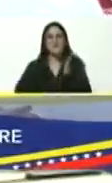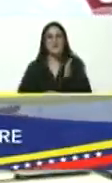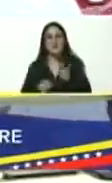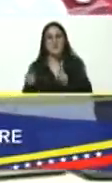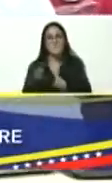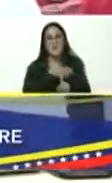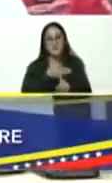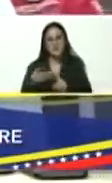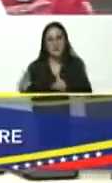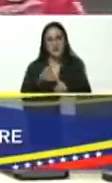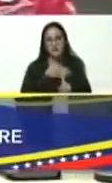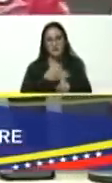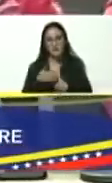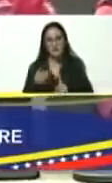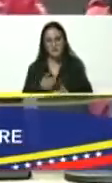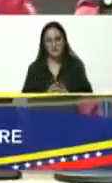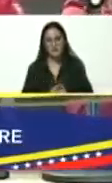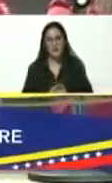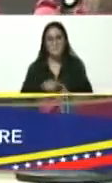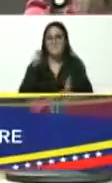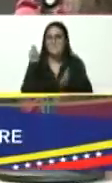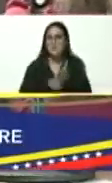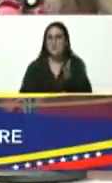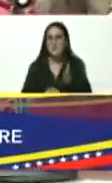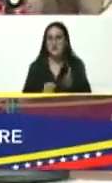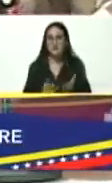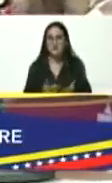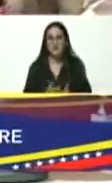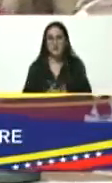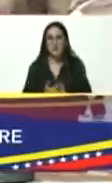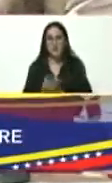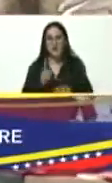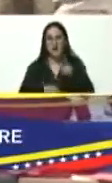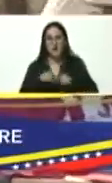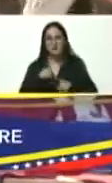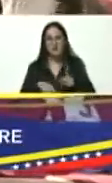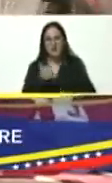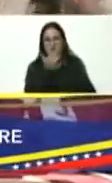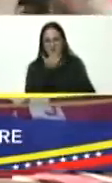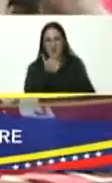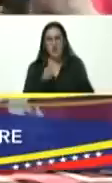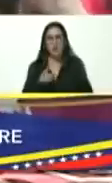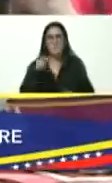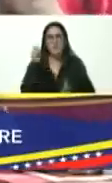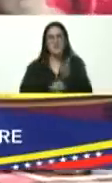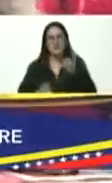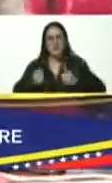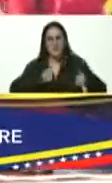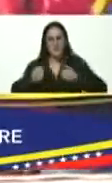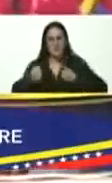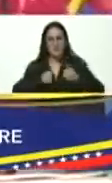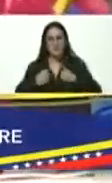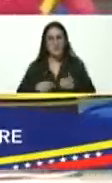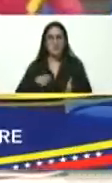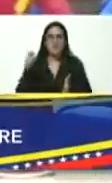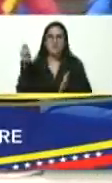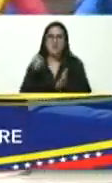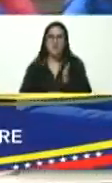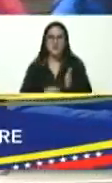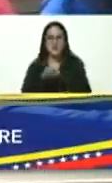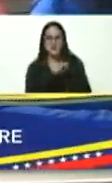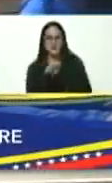maltrato prohibido los métodos equivocados prohibido el caudillismo prohibido el